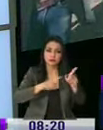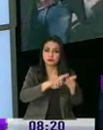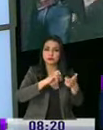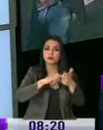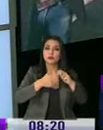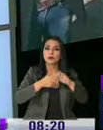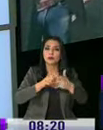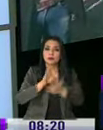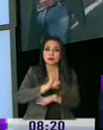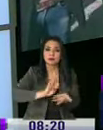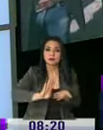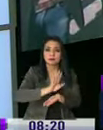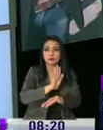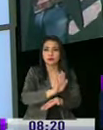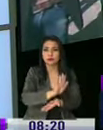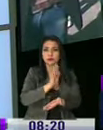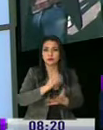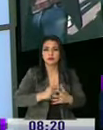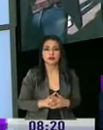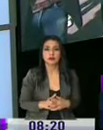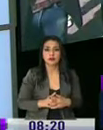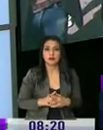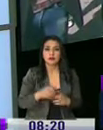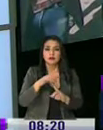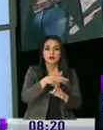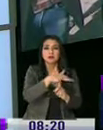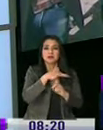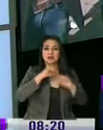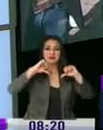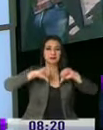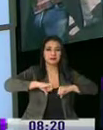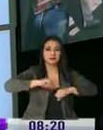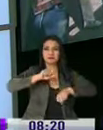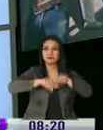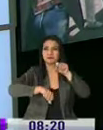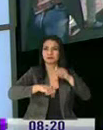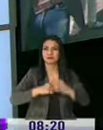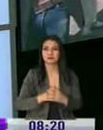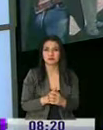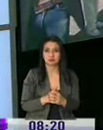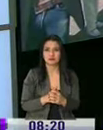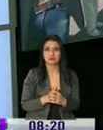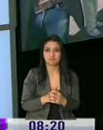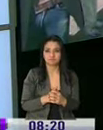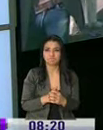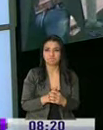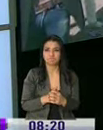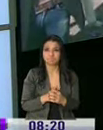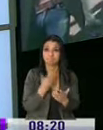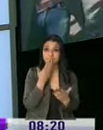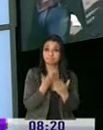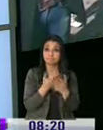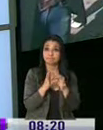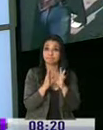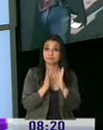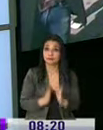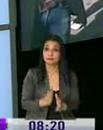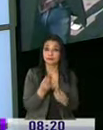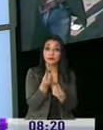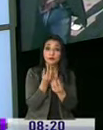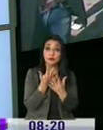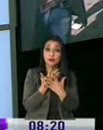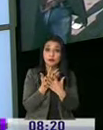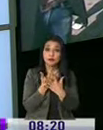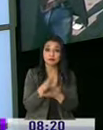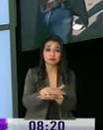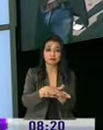los vecinos en este sector del Conde. El parque en muy mal estado, es un desastre y todo lo que nos has comentado. Andrea Orbe, contándonos el desastre